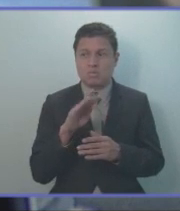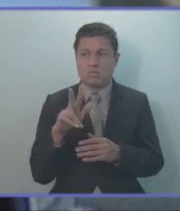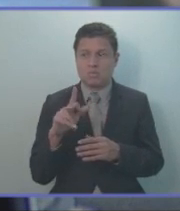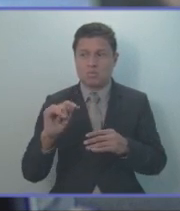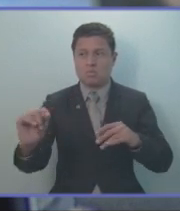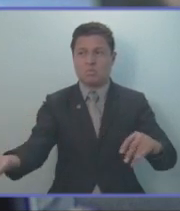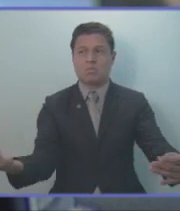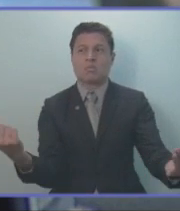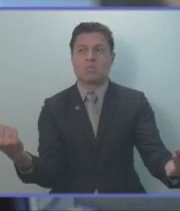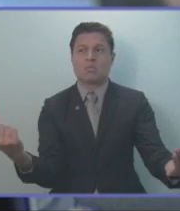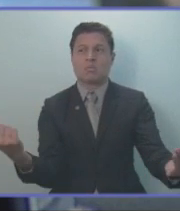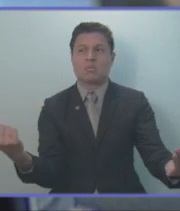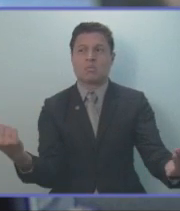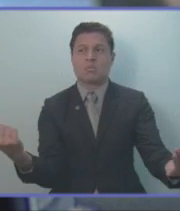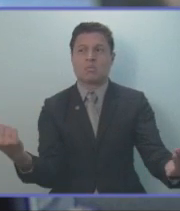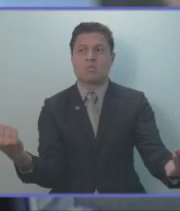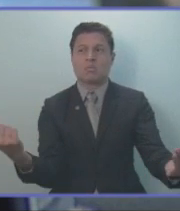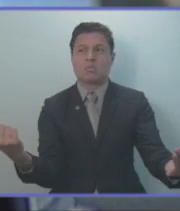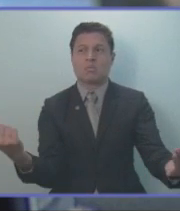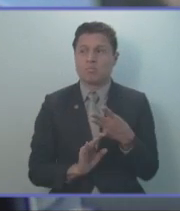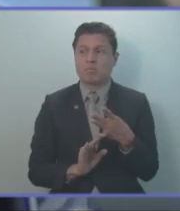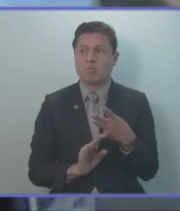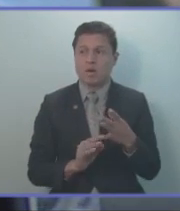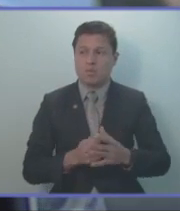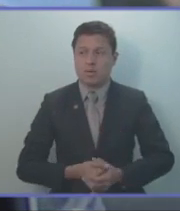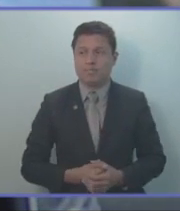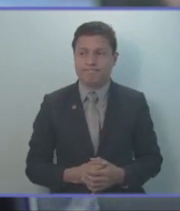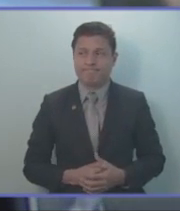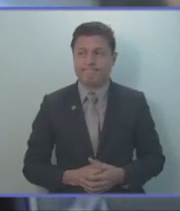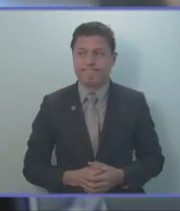de la Constitución